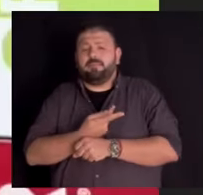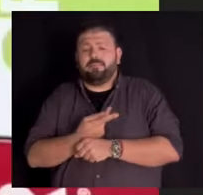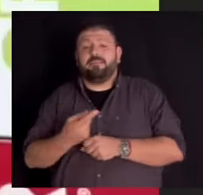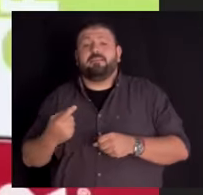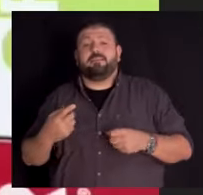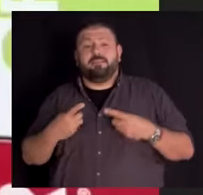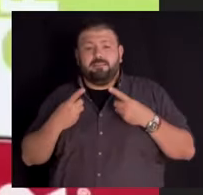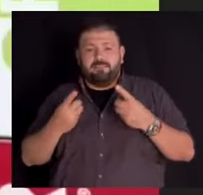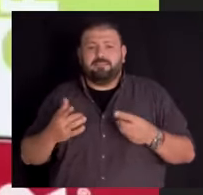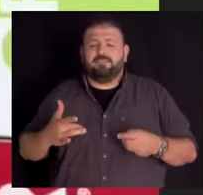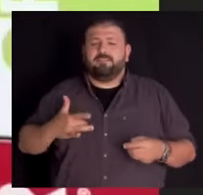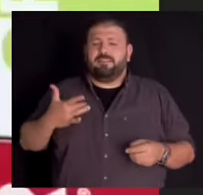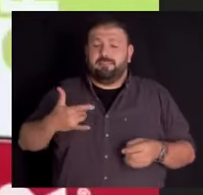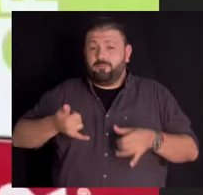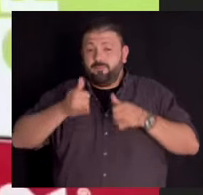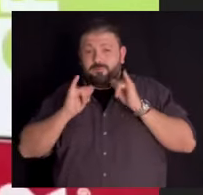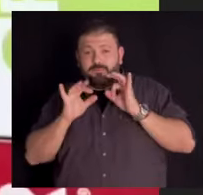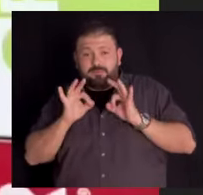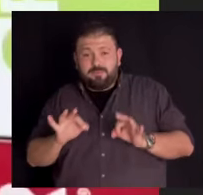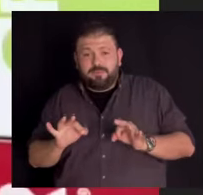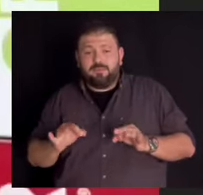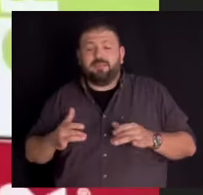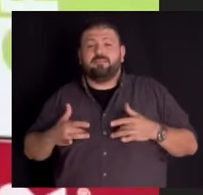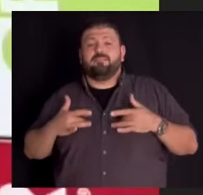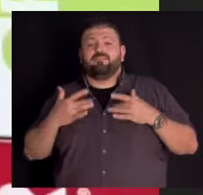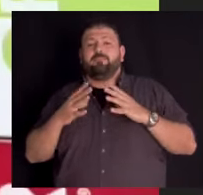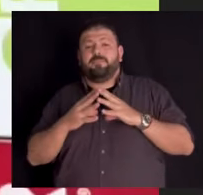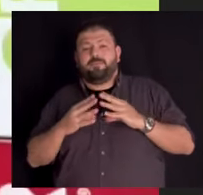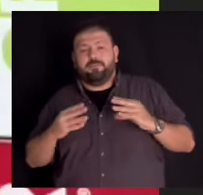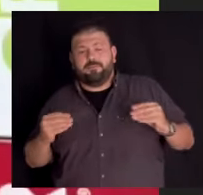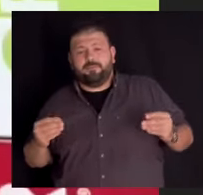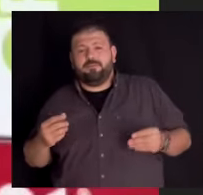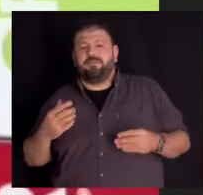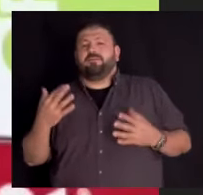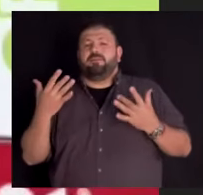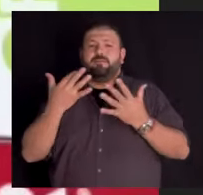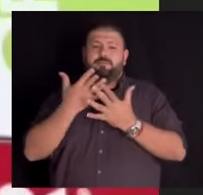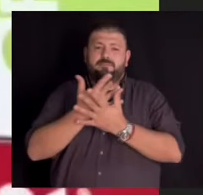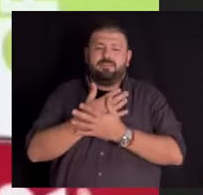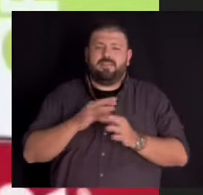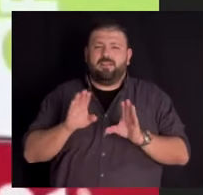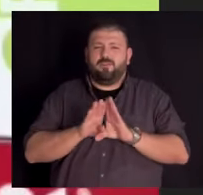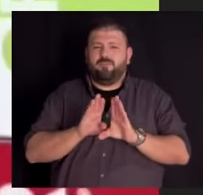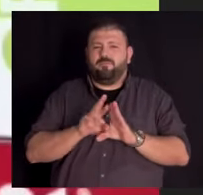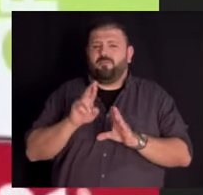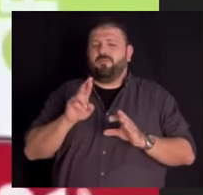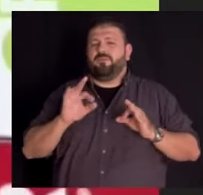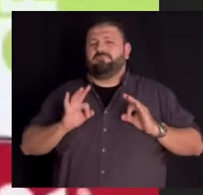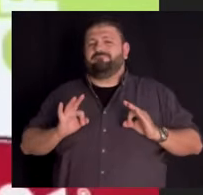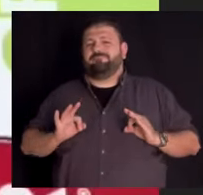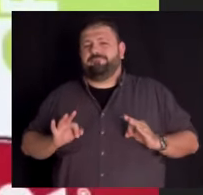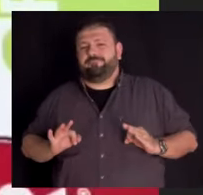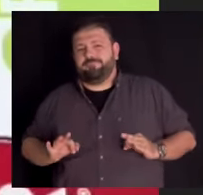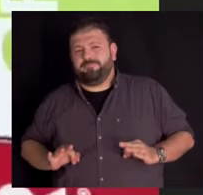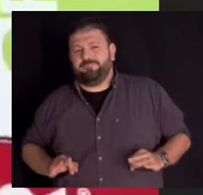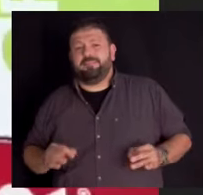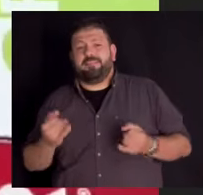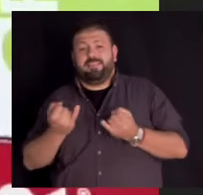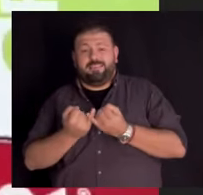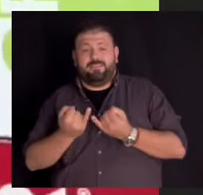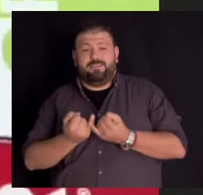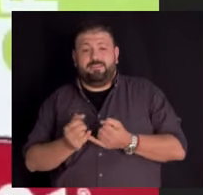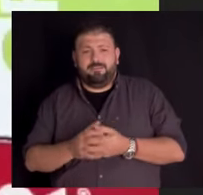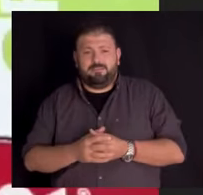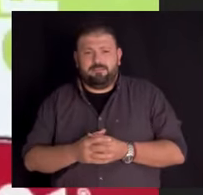más relajados, sistema inmunológico alto, y pues, ¿qué empieza a pasar? Las